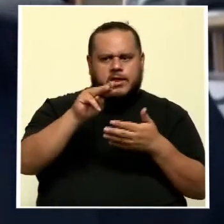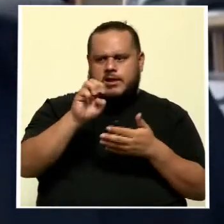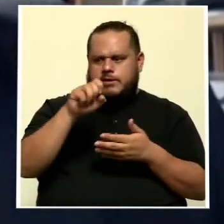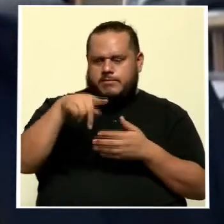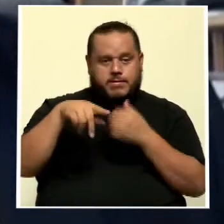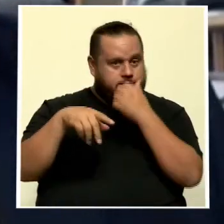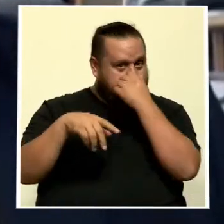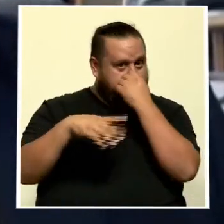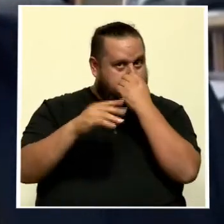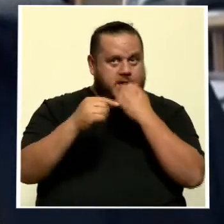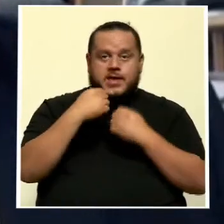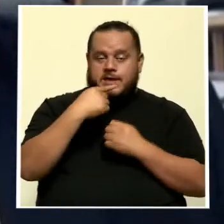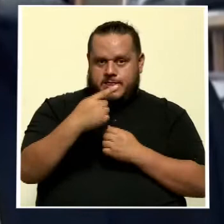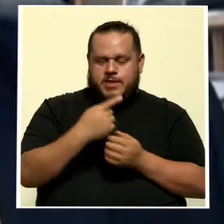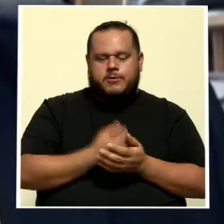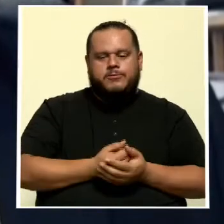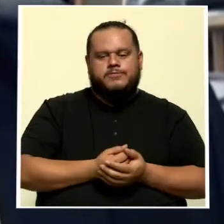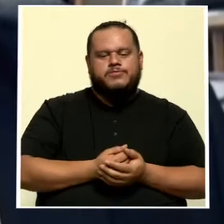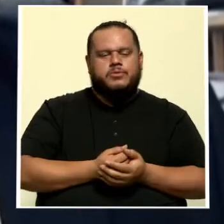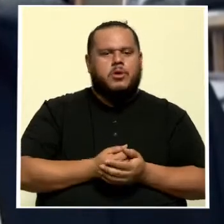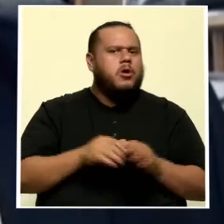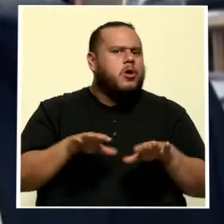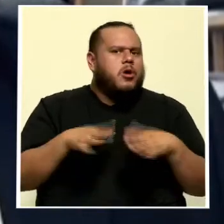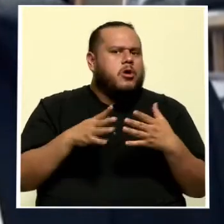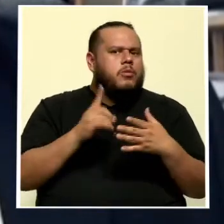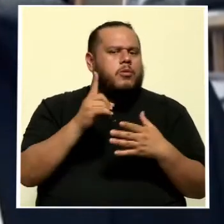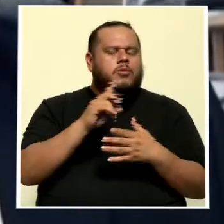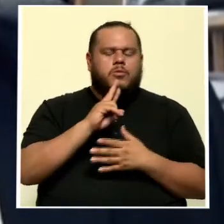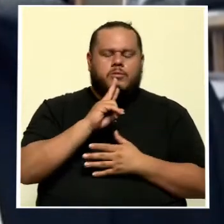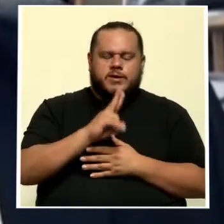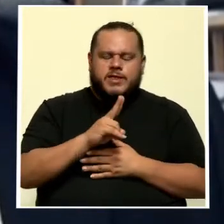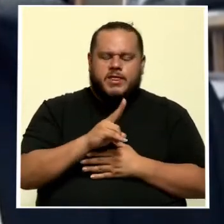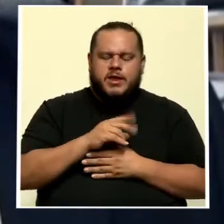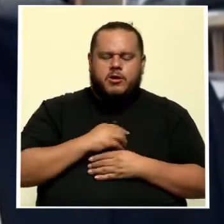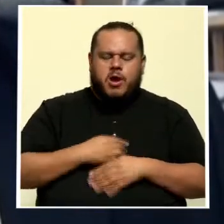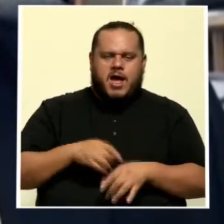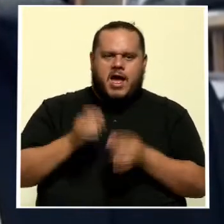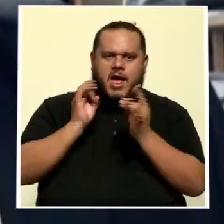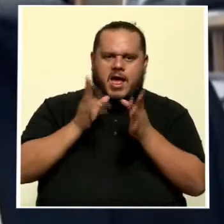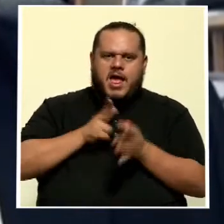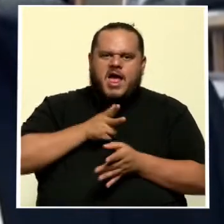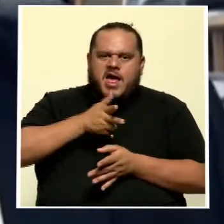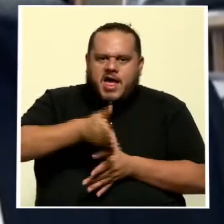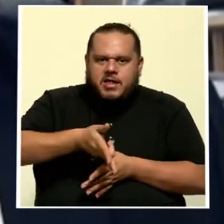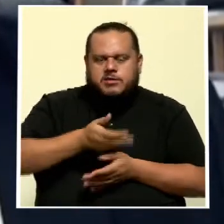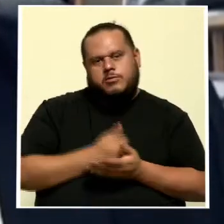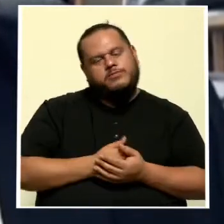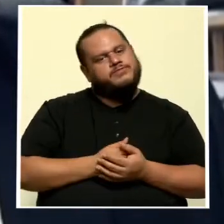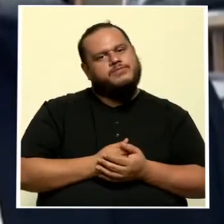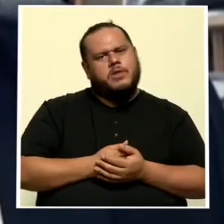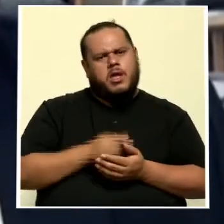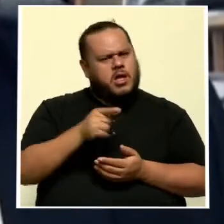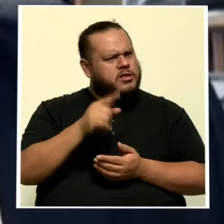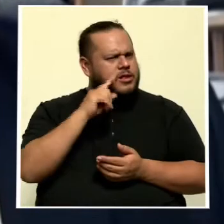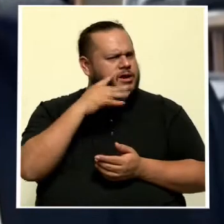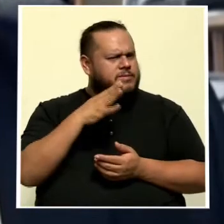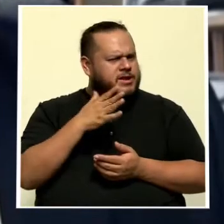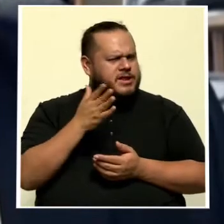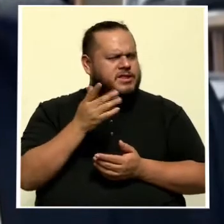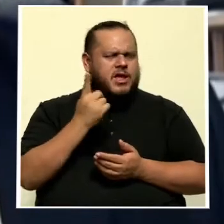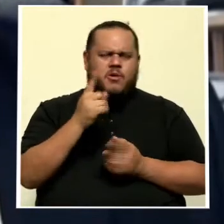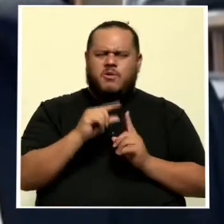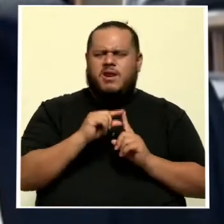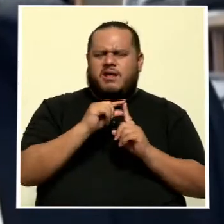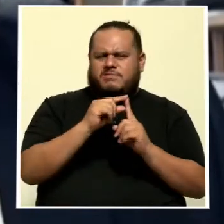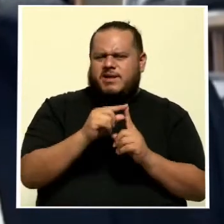y cito textualmente, como un verdadero asco. ¿No le parece una generalización